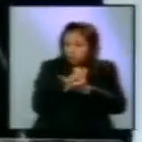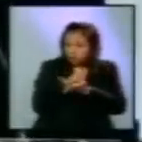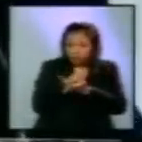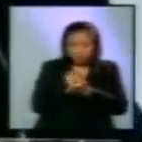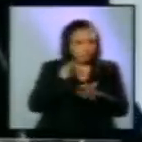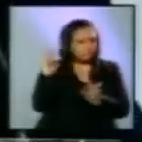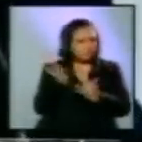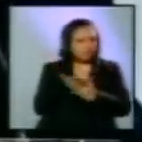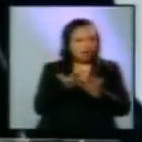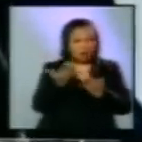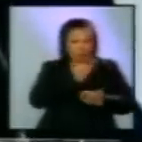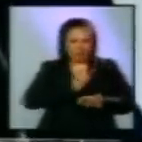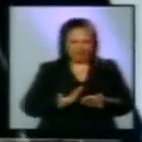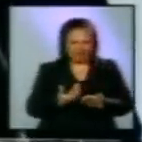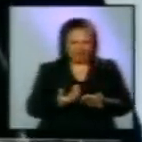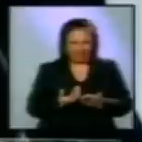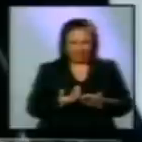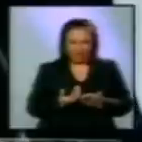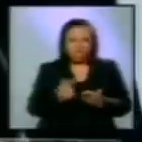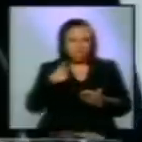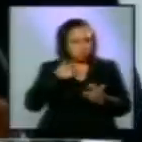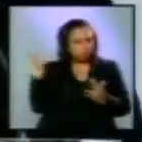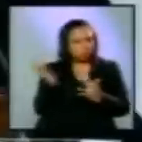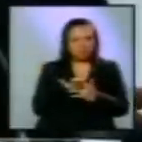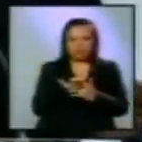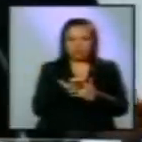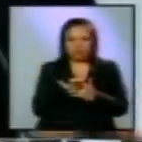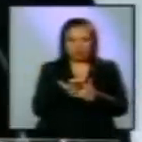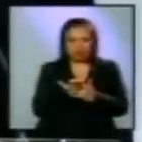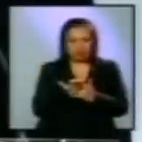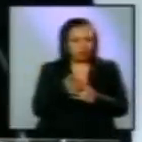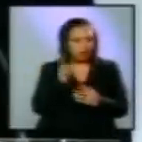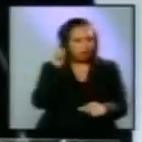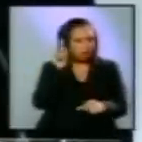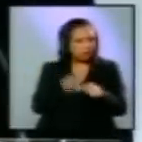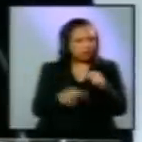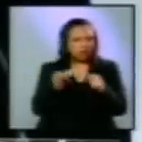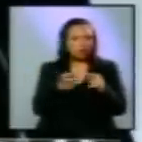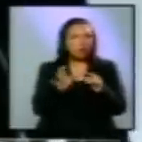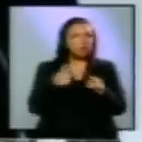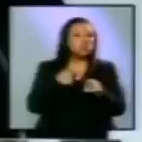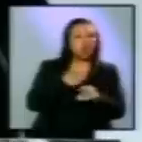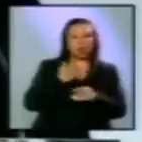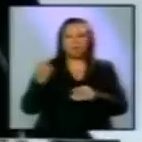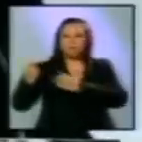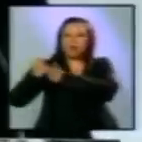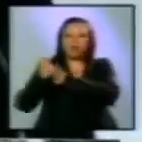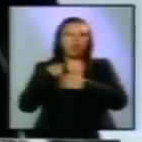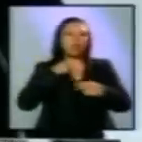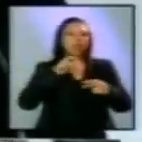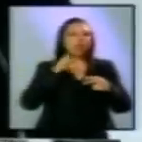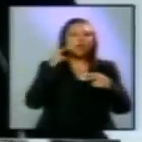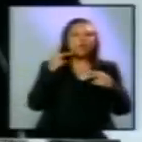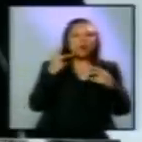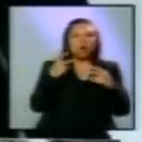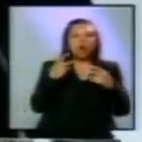el que actualmente ostenta la presidencia de la República. Y vamos a terminar con toda la parafernalia del poder. No van a haber viajes al